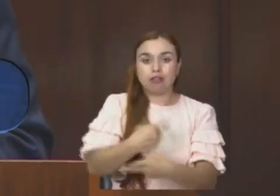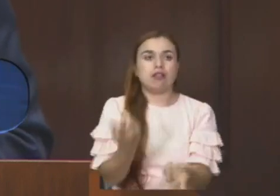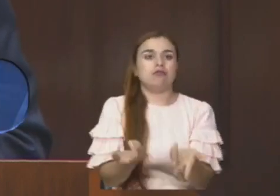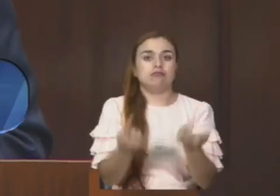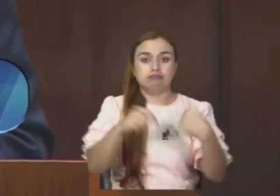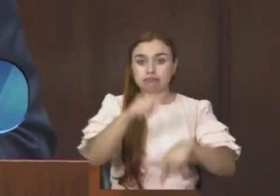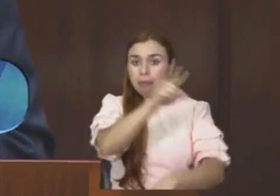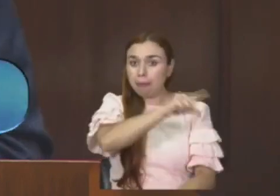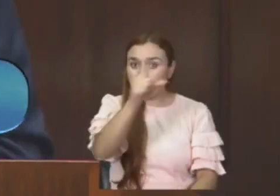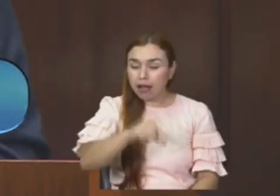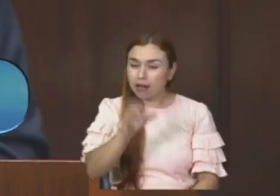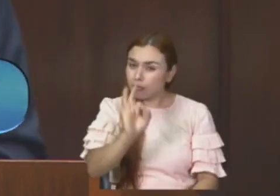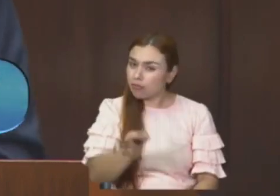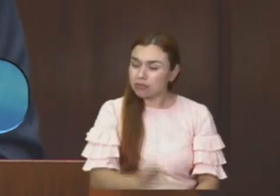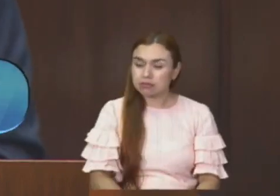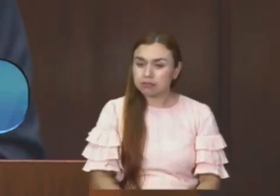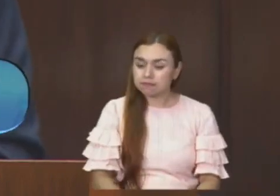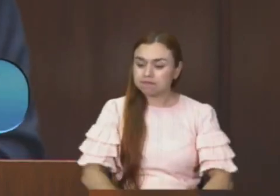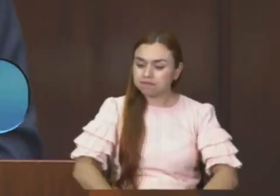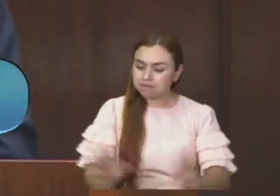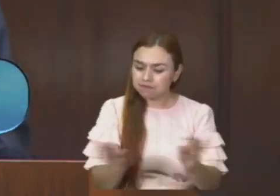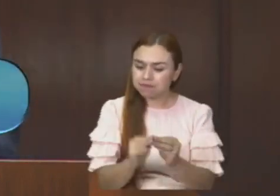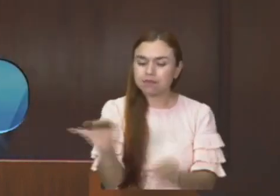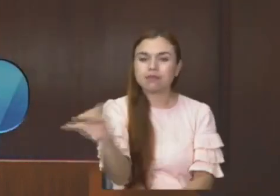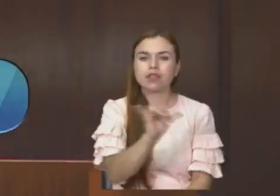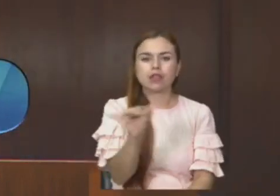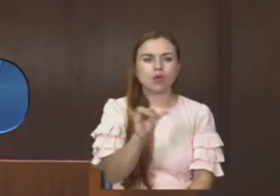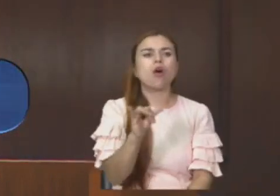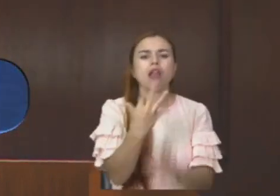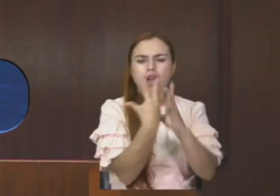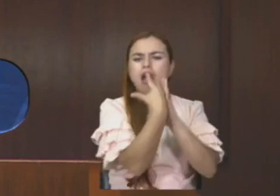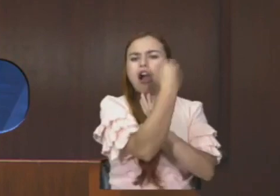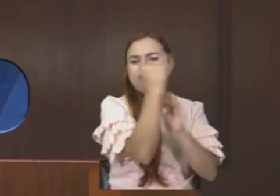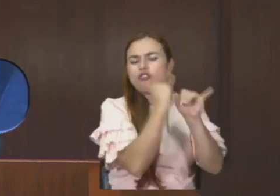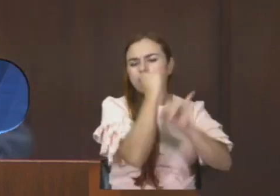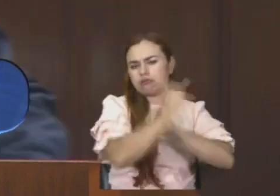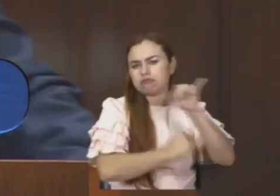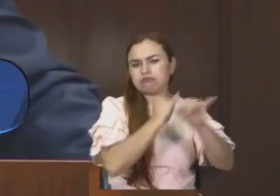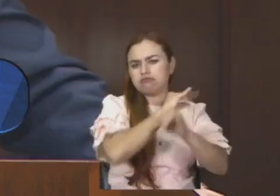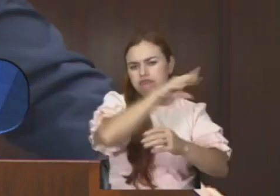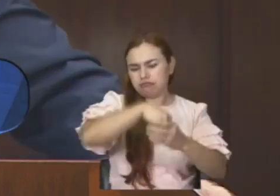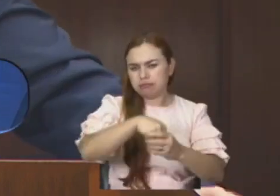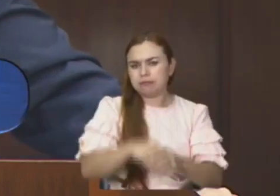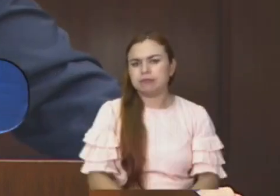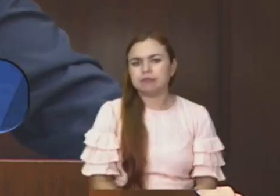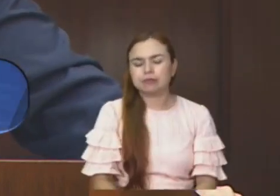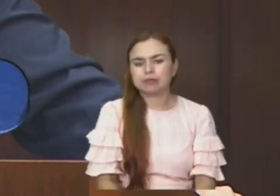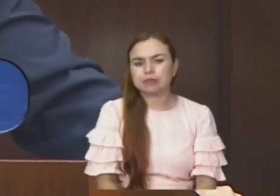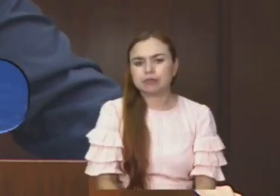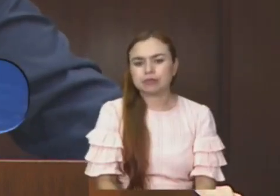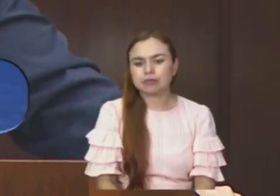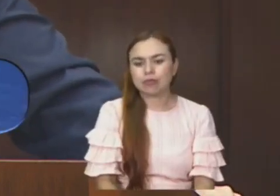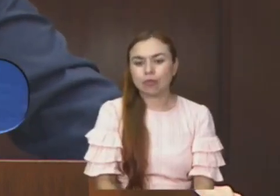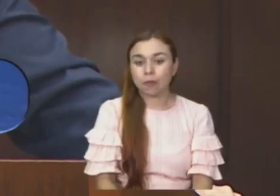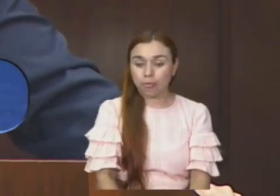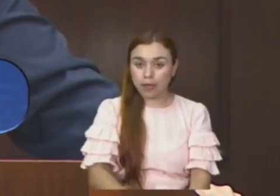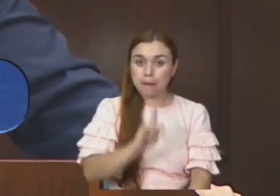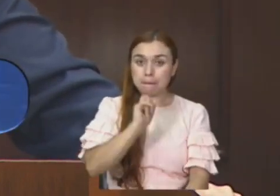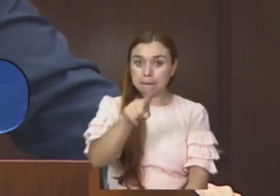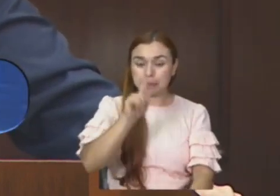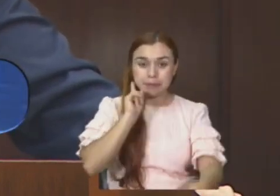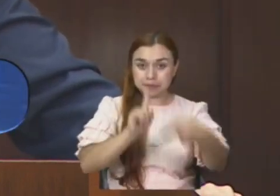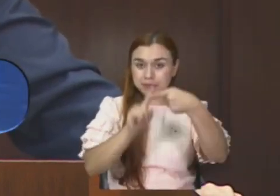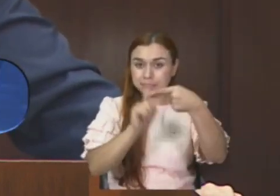República de Panamá, como también para nuestras inversiones extranjeras. La primera pregunta: ¿cuál es el